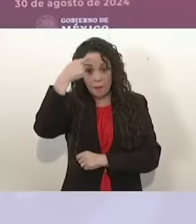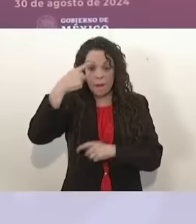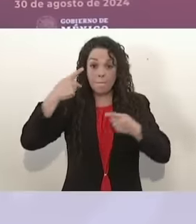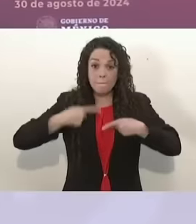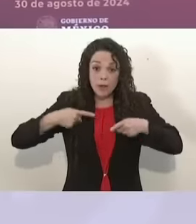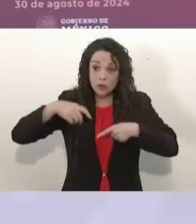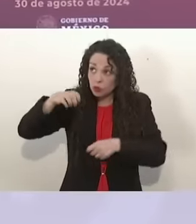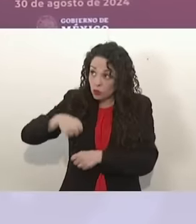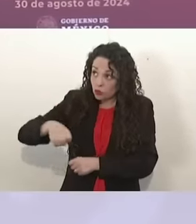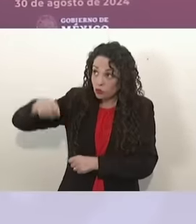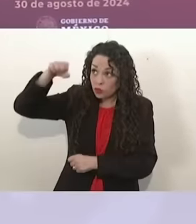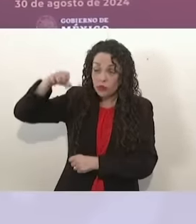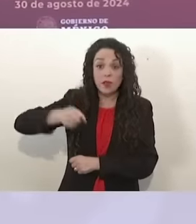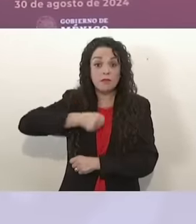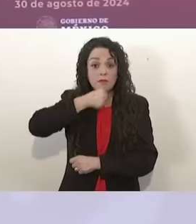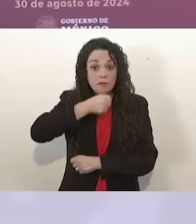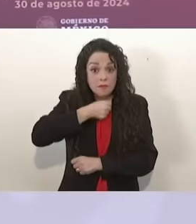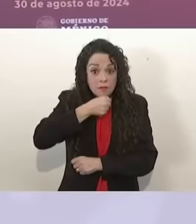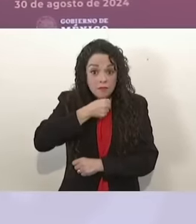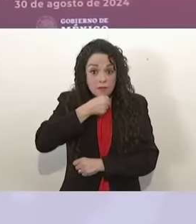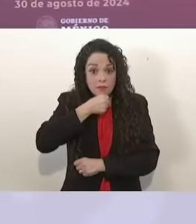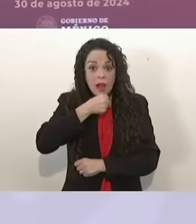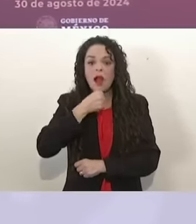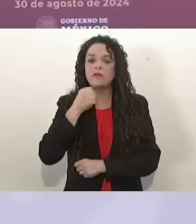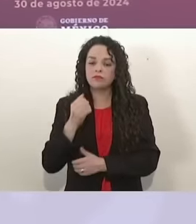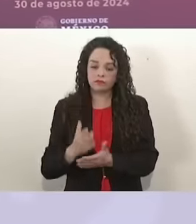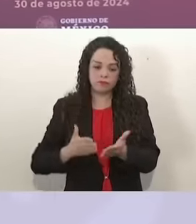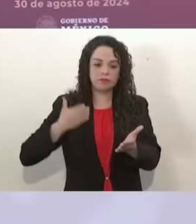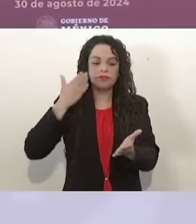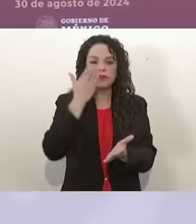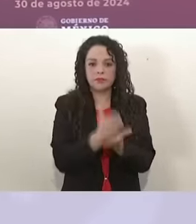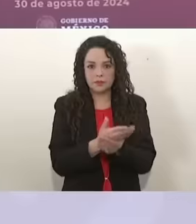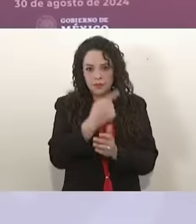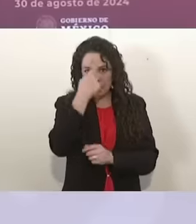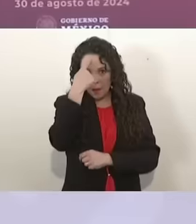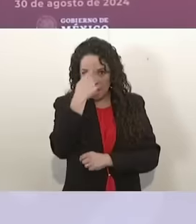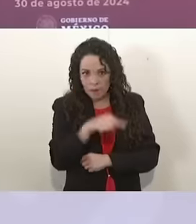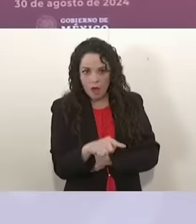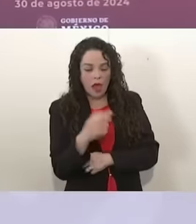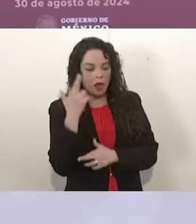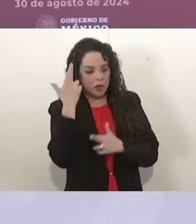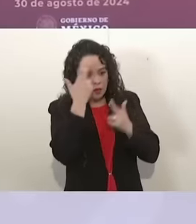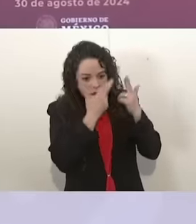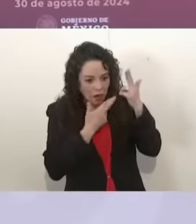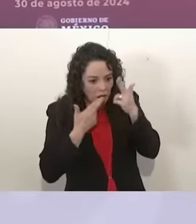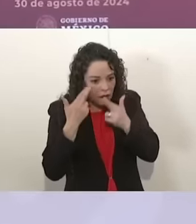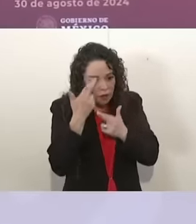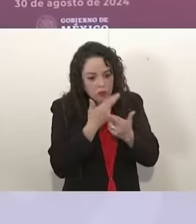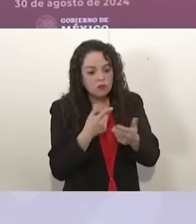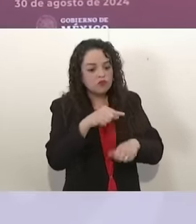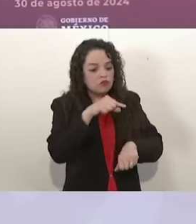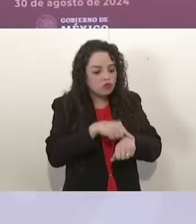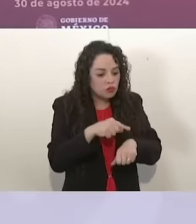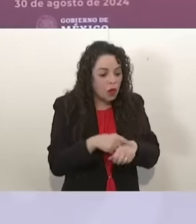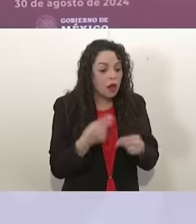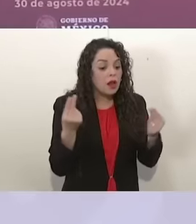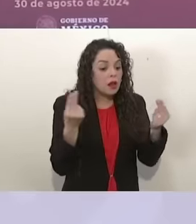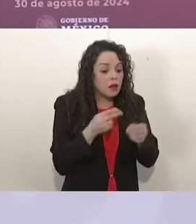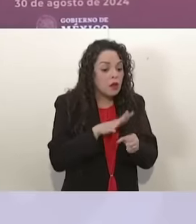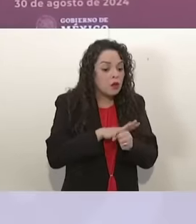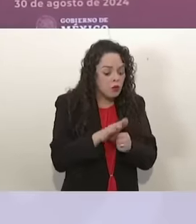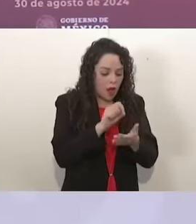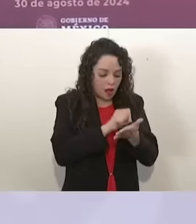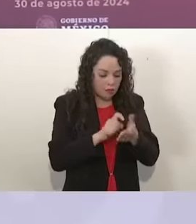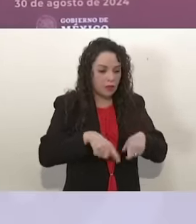adultos mayores, para que puedan llevar salud, revisiones y los medicamentos